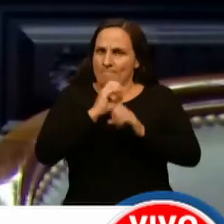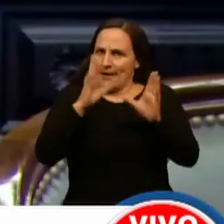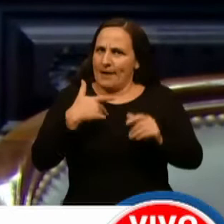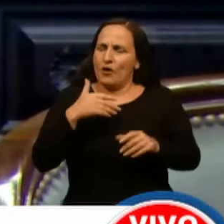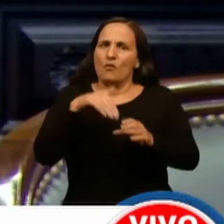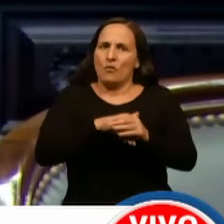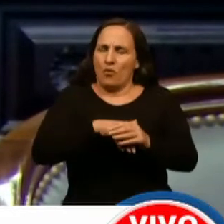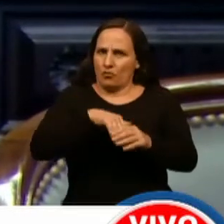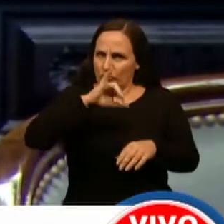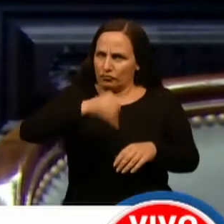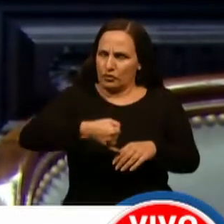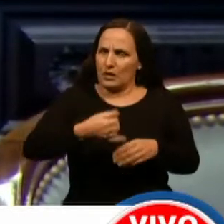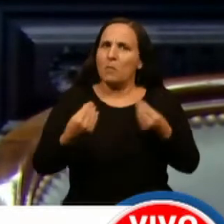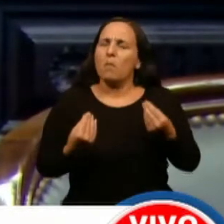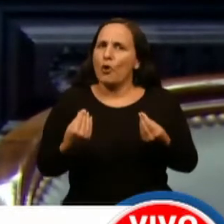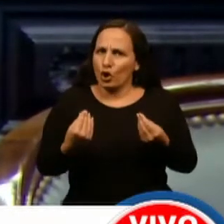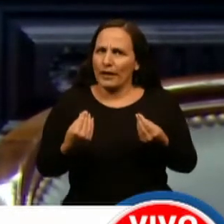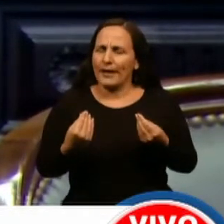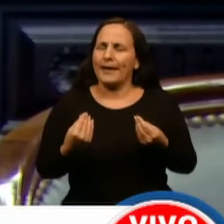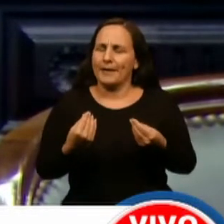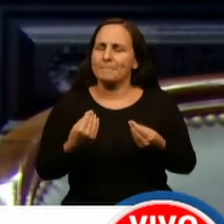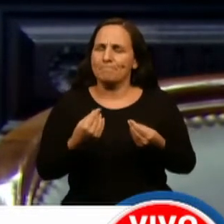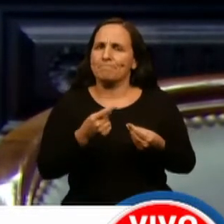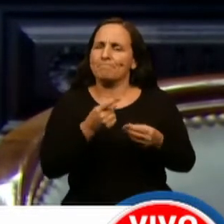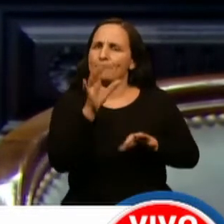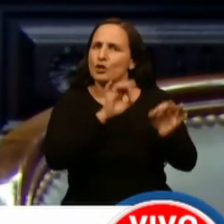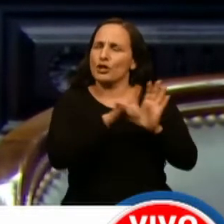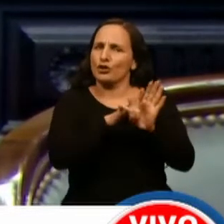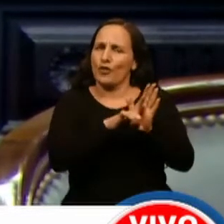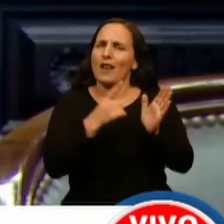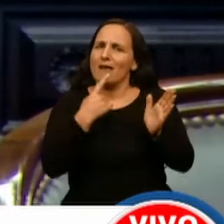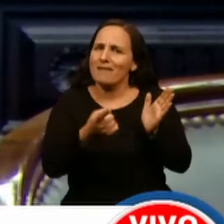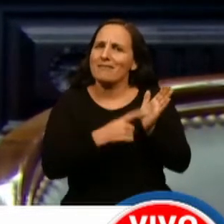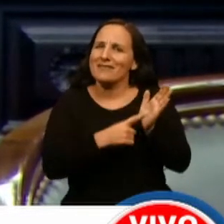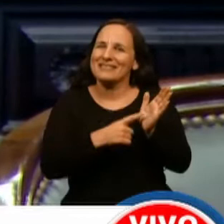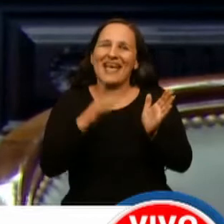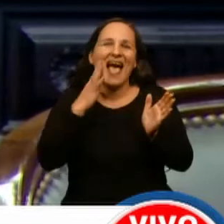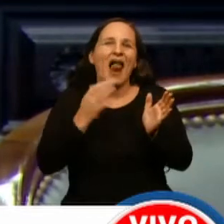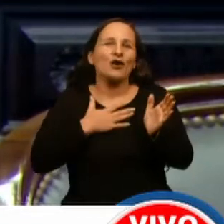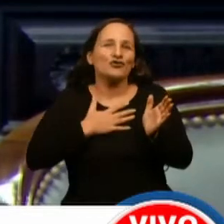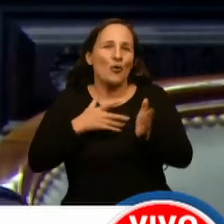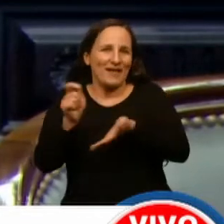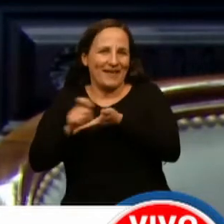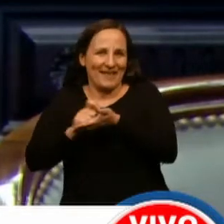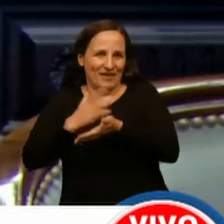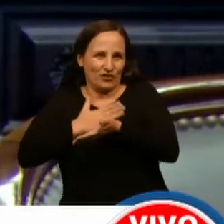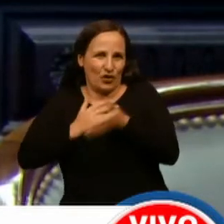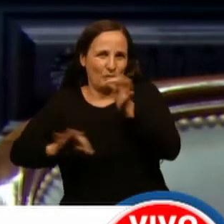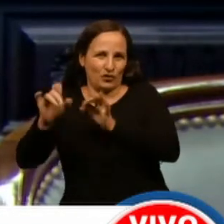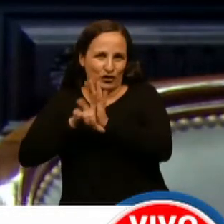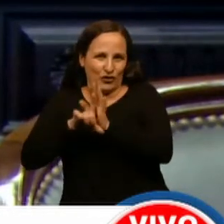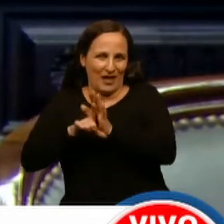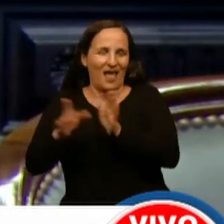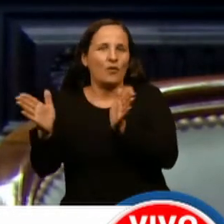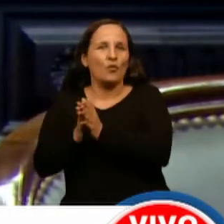ley, básicamente porque establece algo que formaba parte de un proyecto del cual soy autor, conjuntamente con las